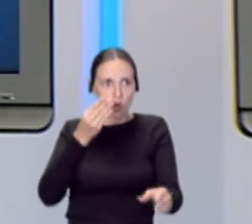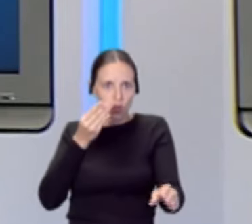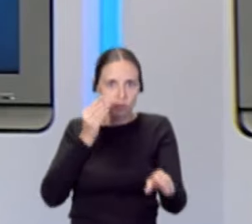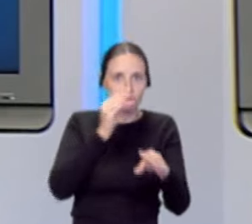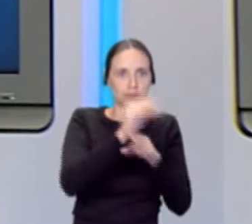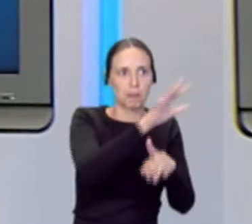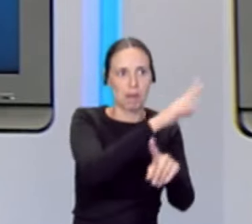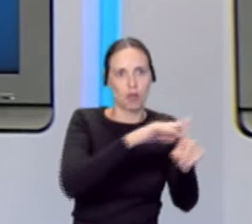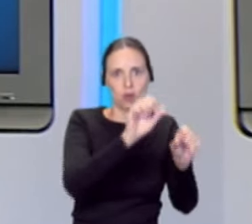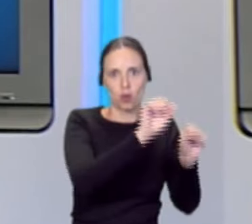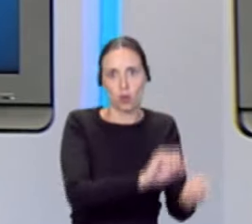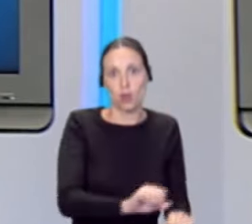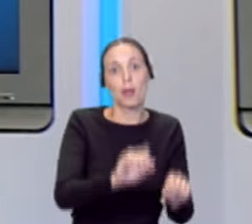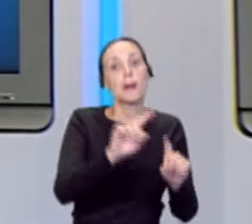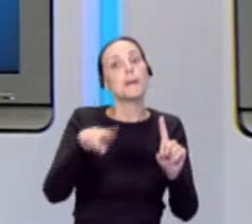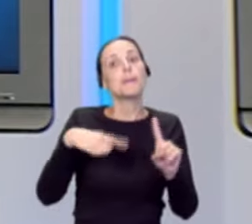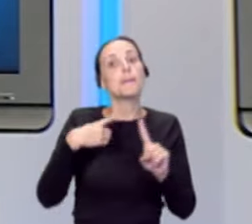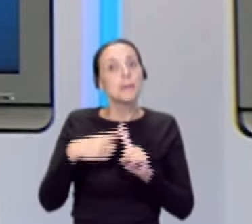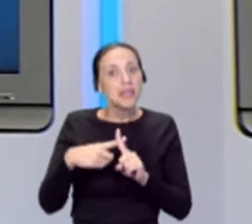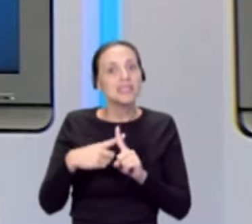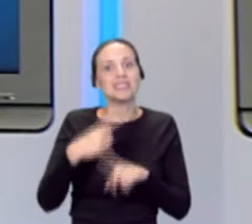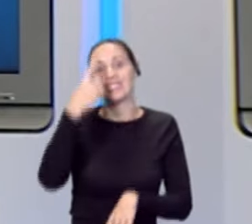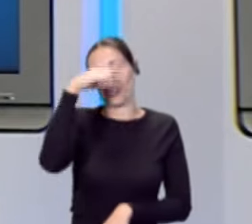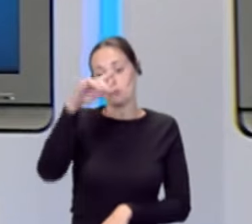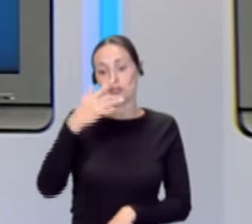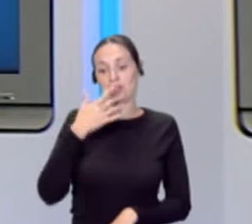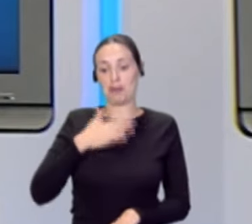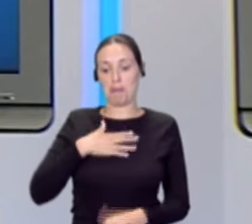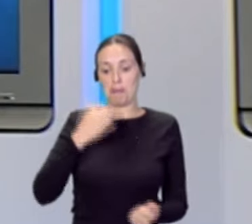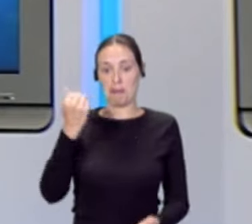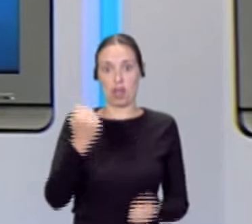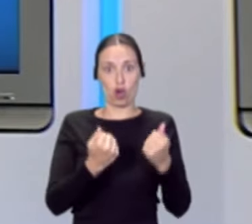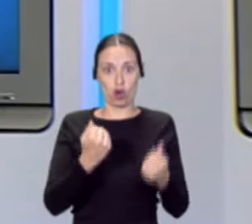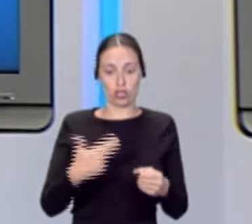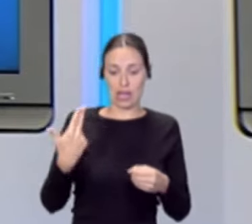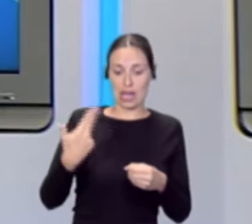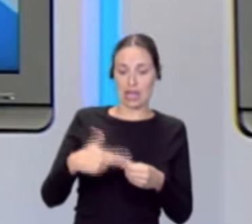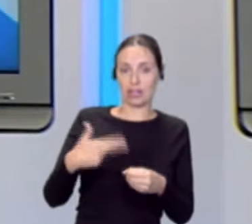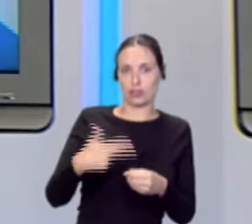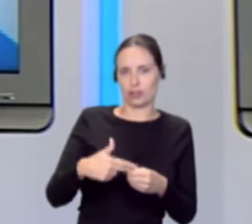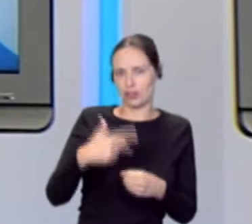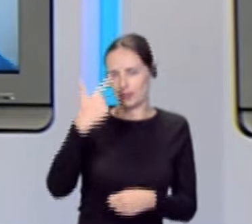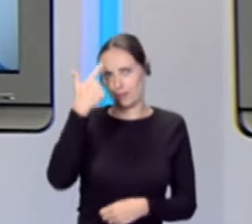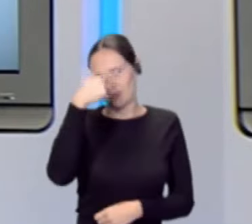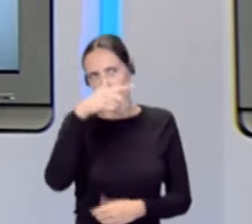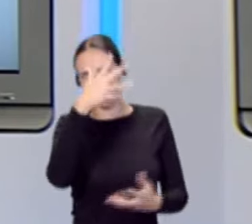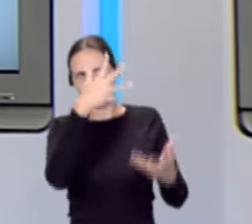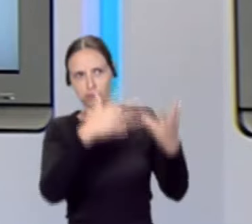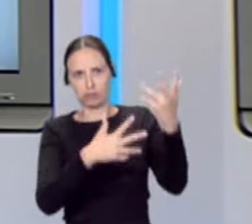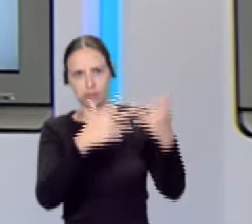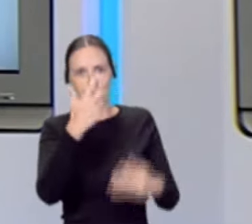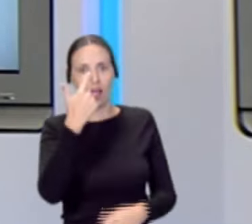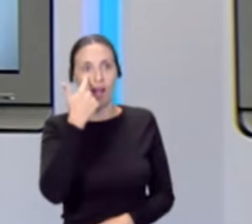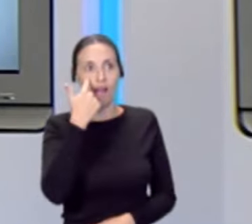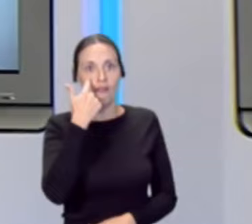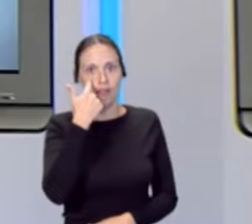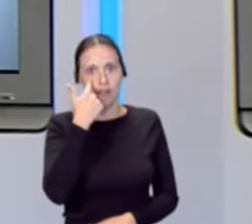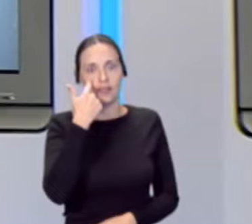combustible. Sabemos que cuando metemos gasolina en nuestros depósitos podemos calcular claramente cuánto emite cada